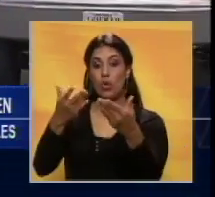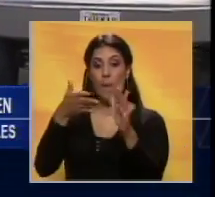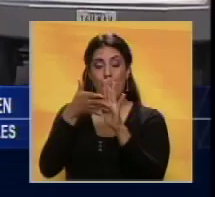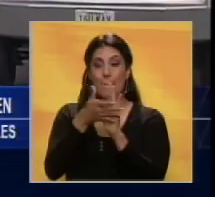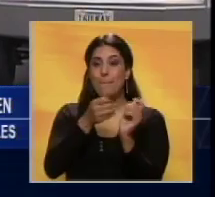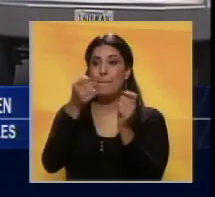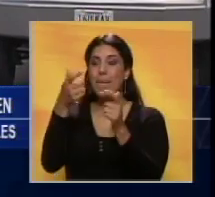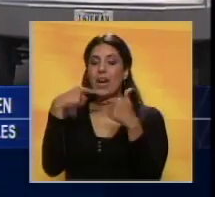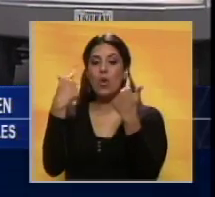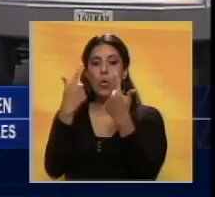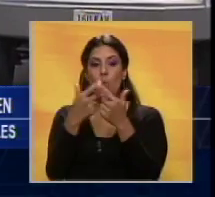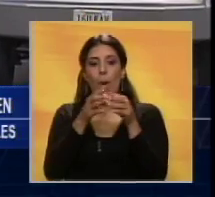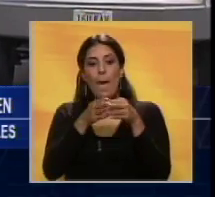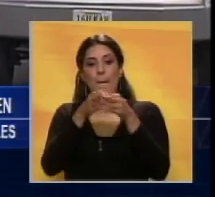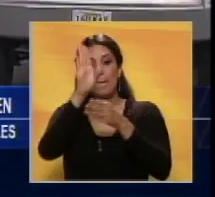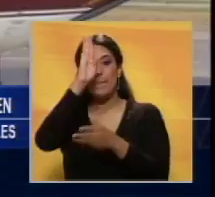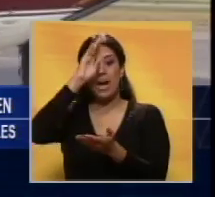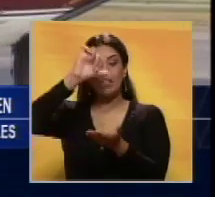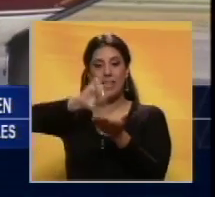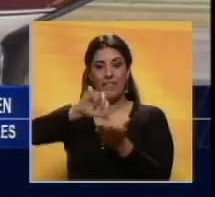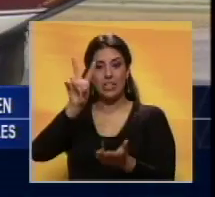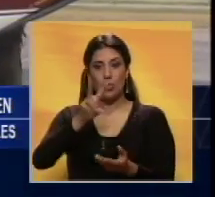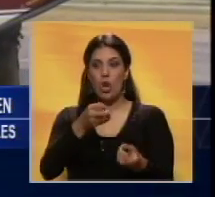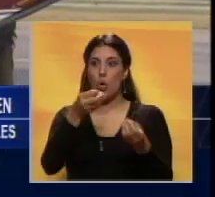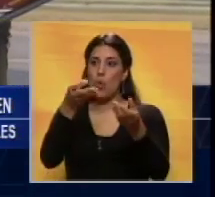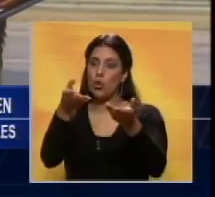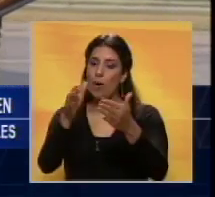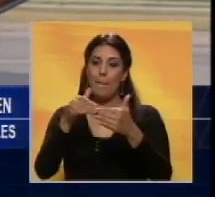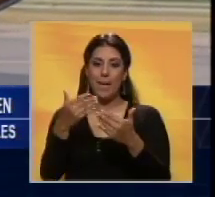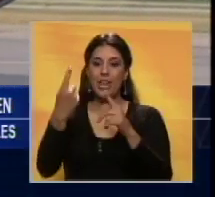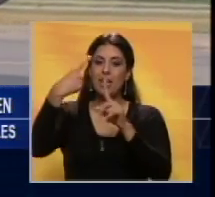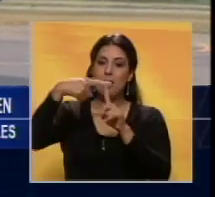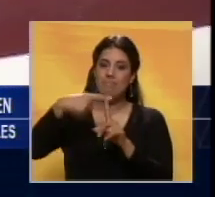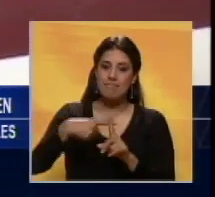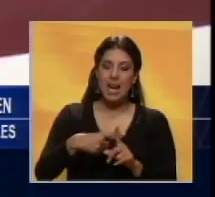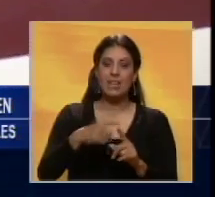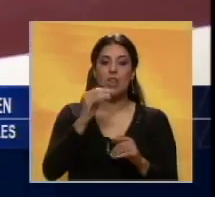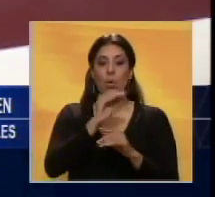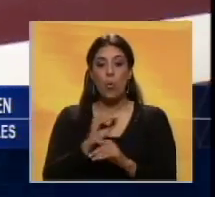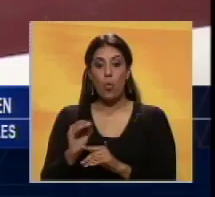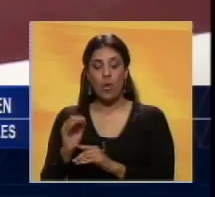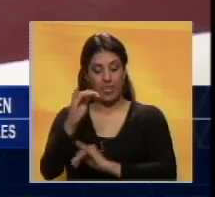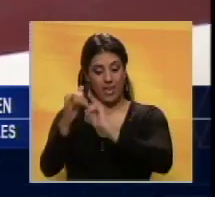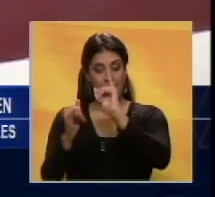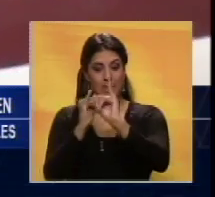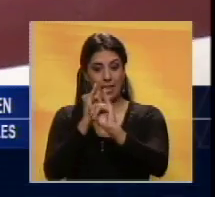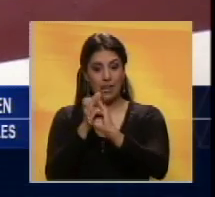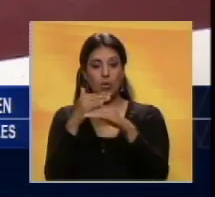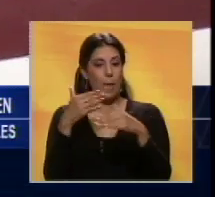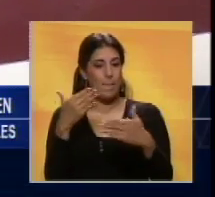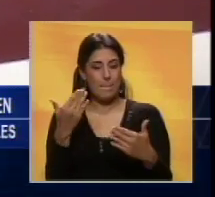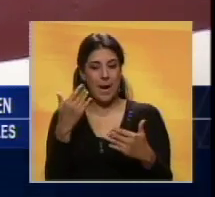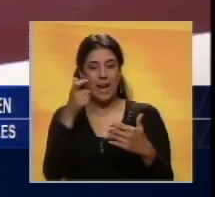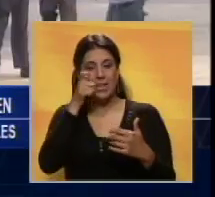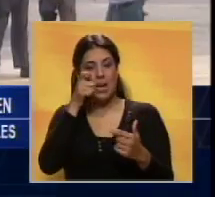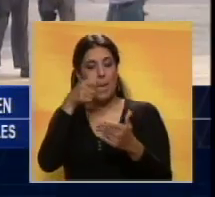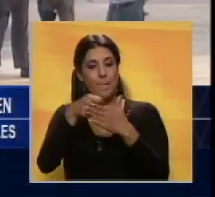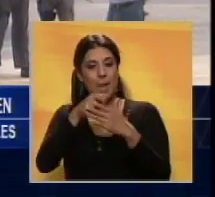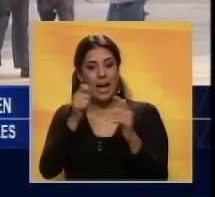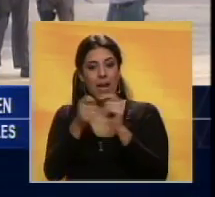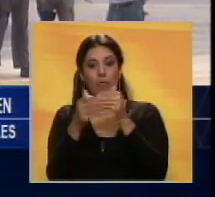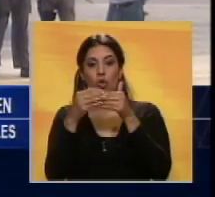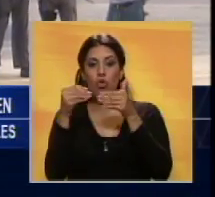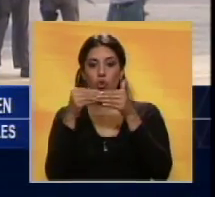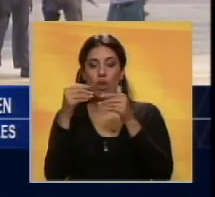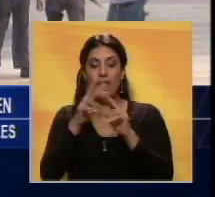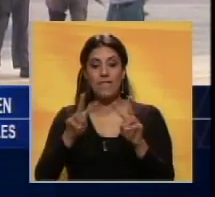barras a las arcas del Banco Central de Venezuela, que se sumarán a las reservas internacionales para monetizar en